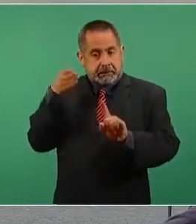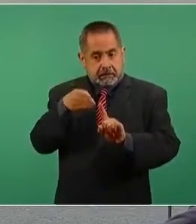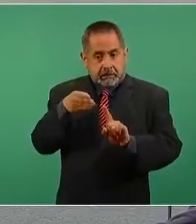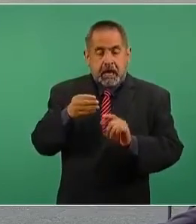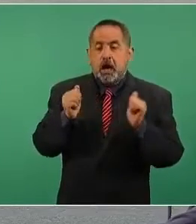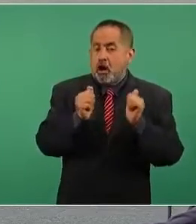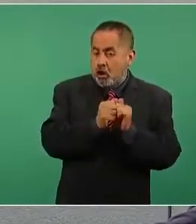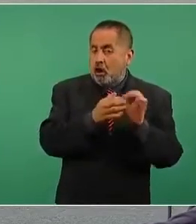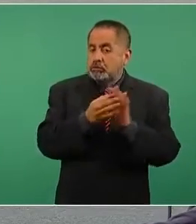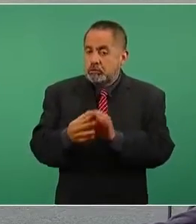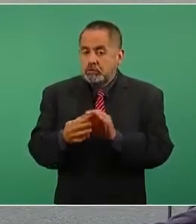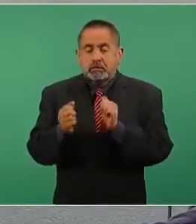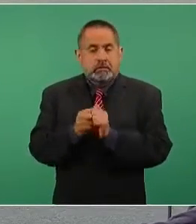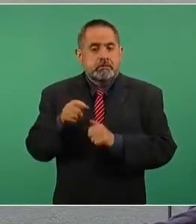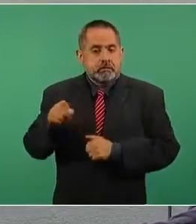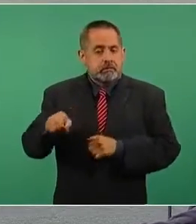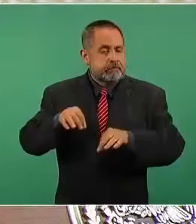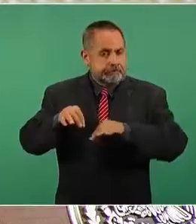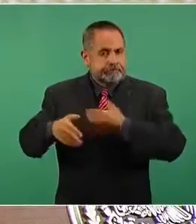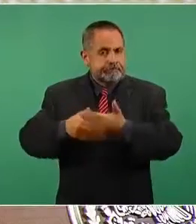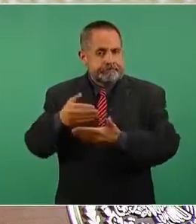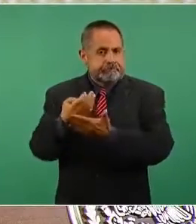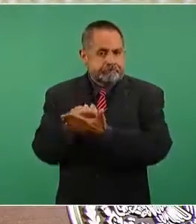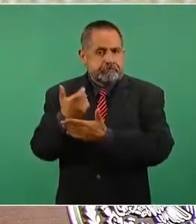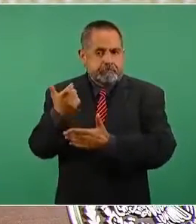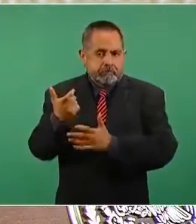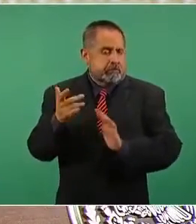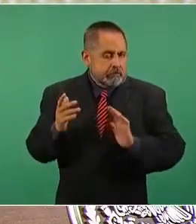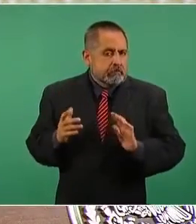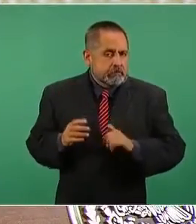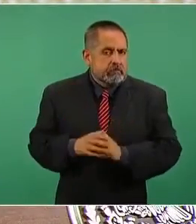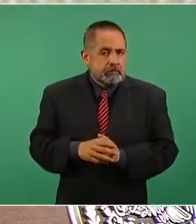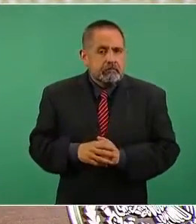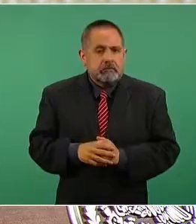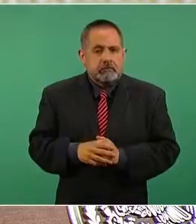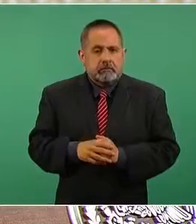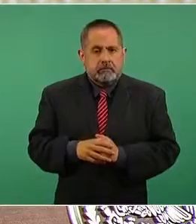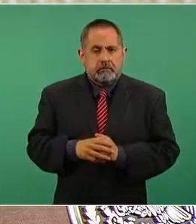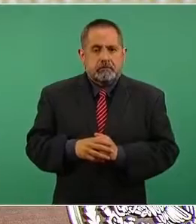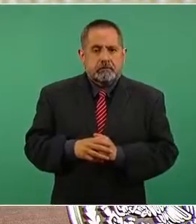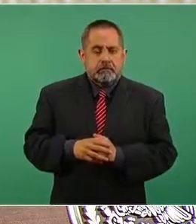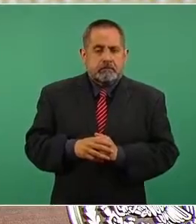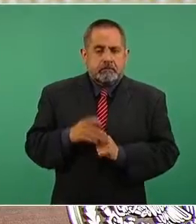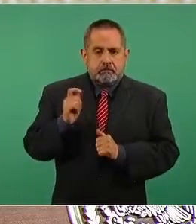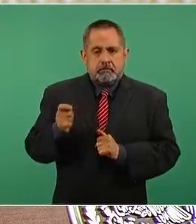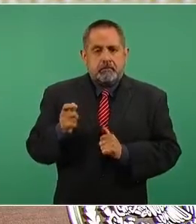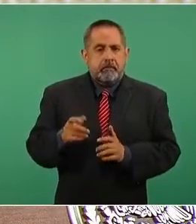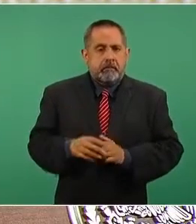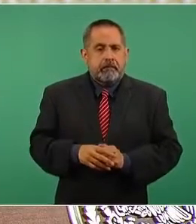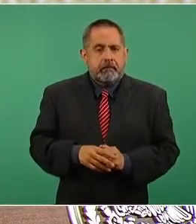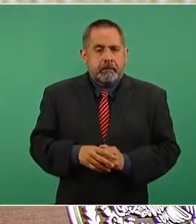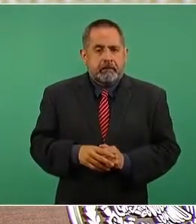está relacionada con la actividad económica. O sea,